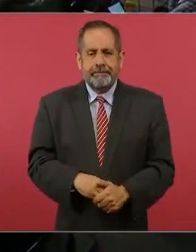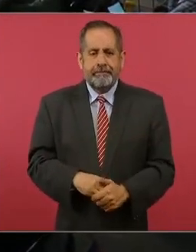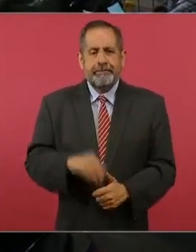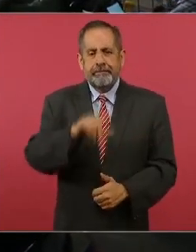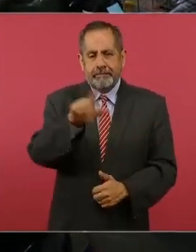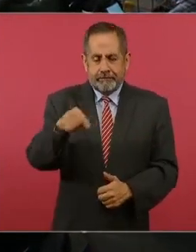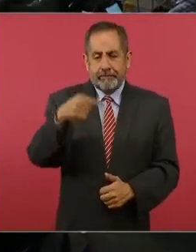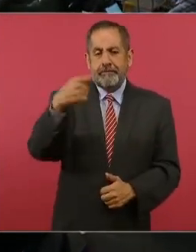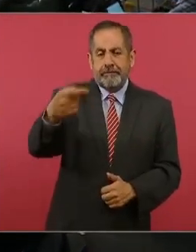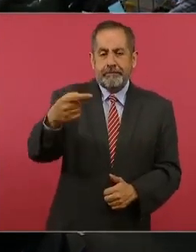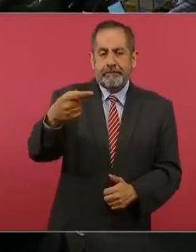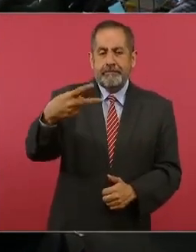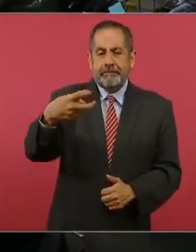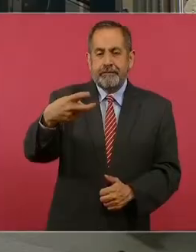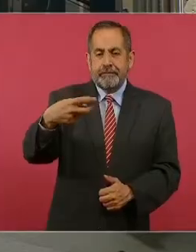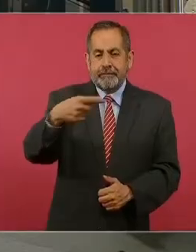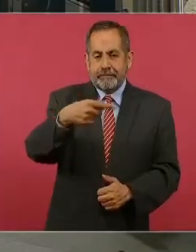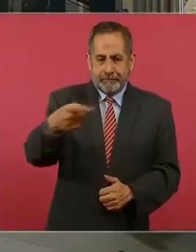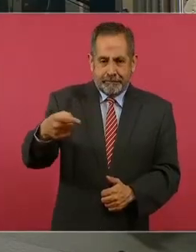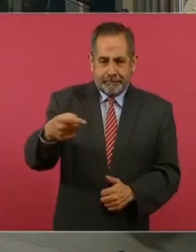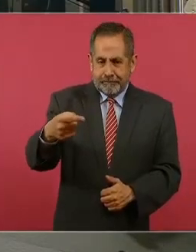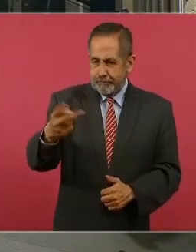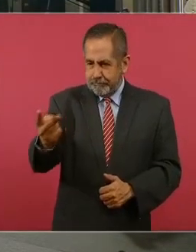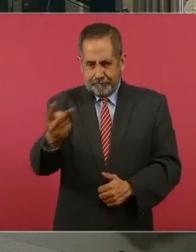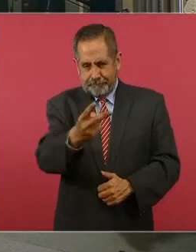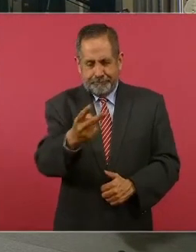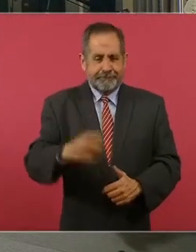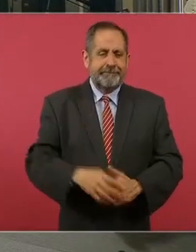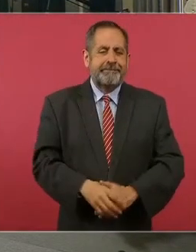Y luego dos de la segunda. Bueno, ustedes dos.